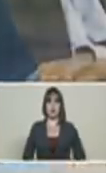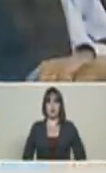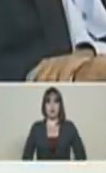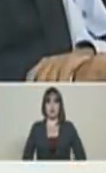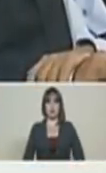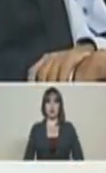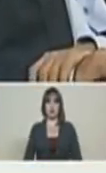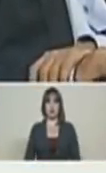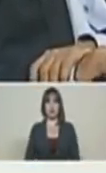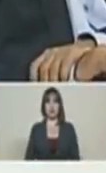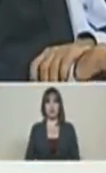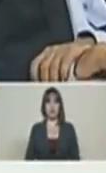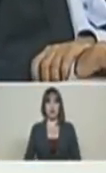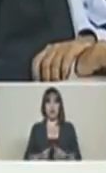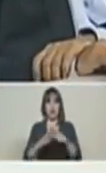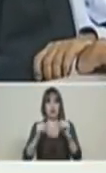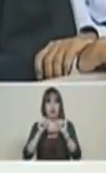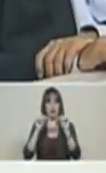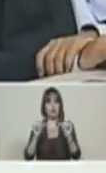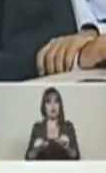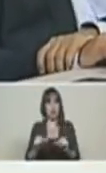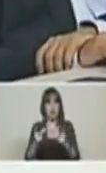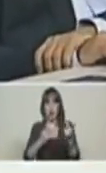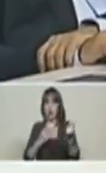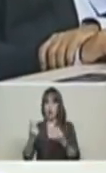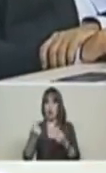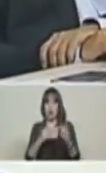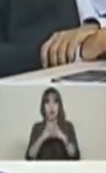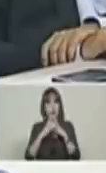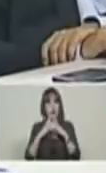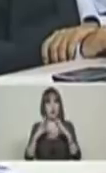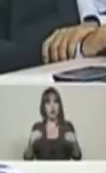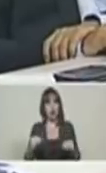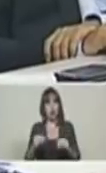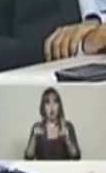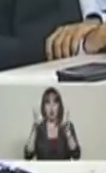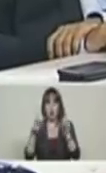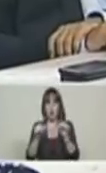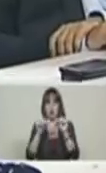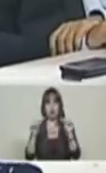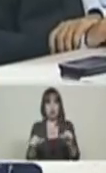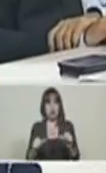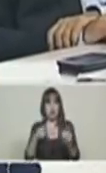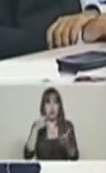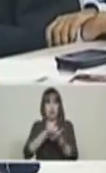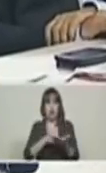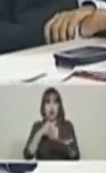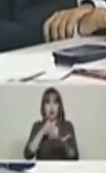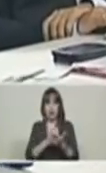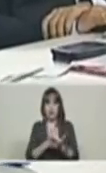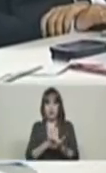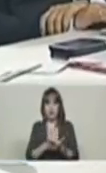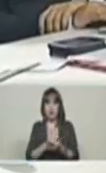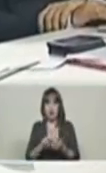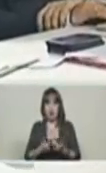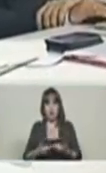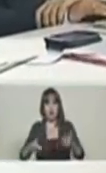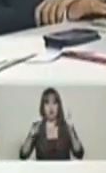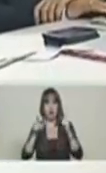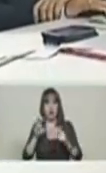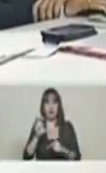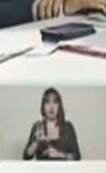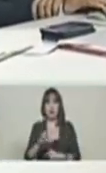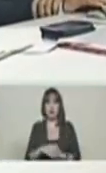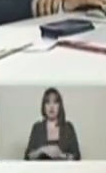tecnología para el sistema de cobro de los hidrocarburos internos con los nuevos sistemas de subsidio para liberar al país